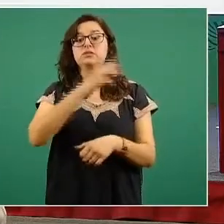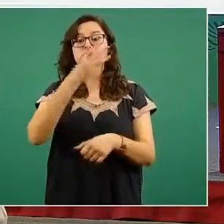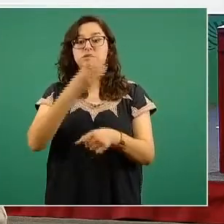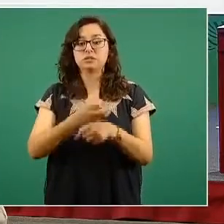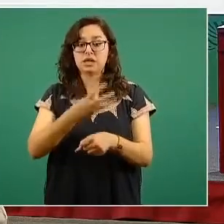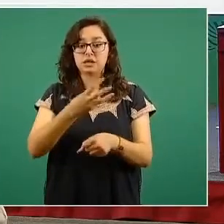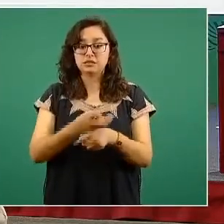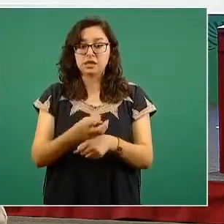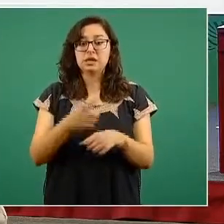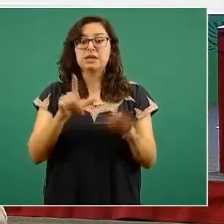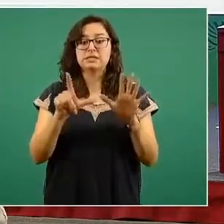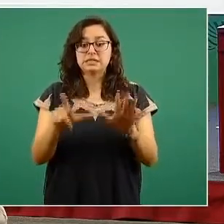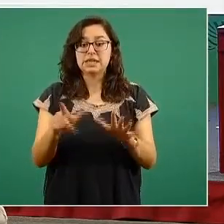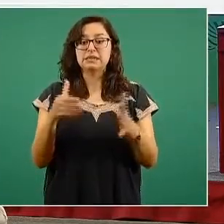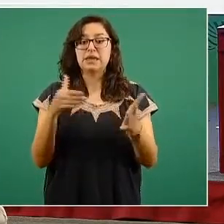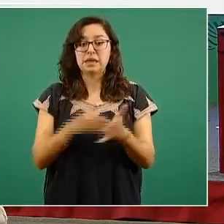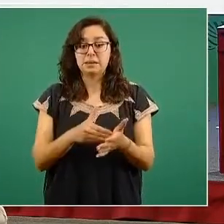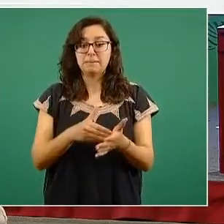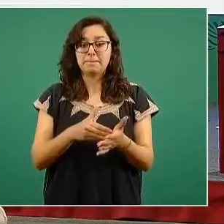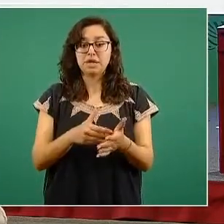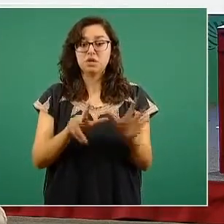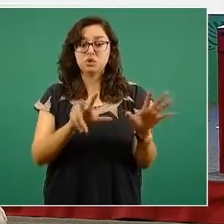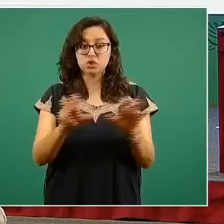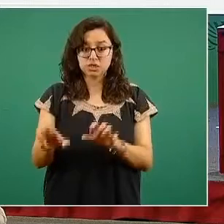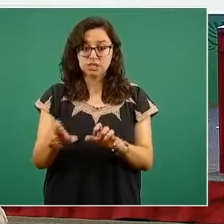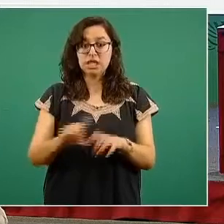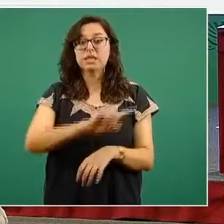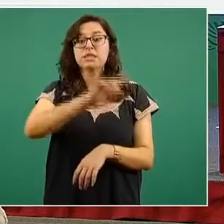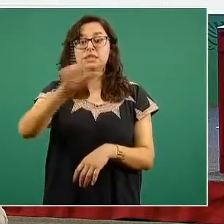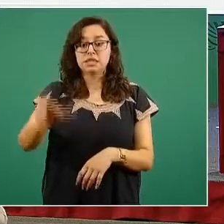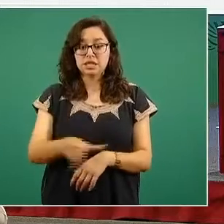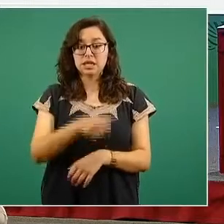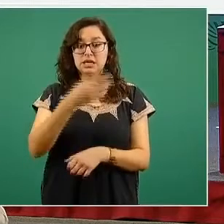tercero, en general, del 5 de enero de